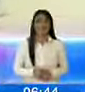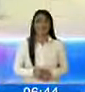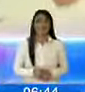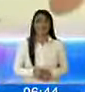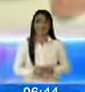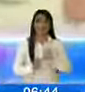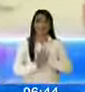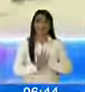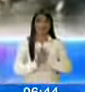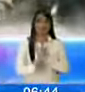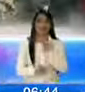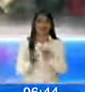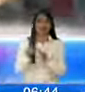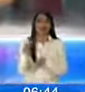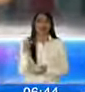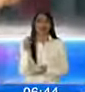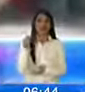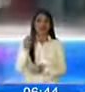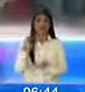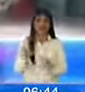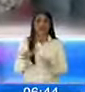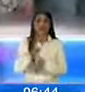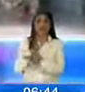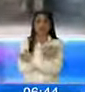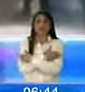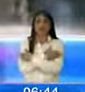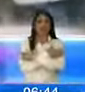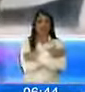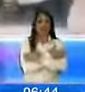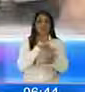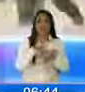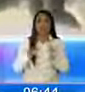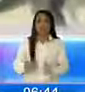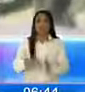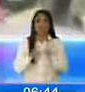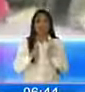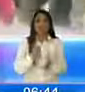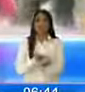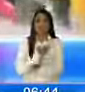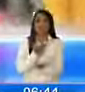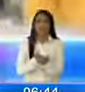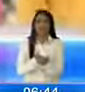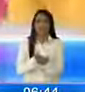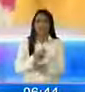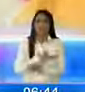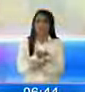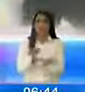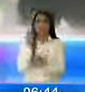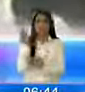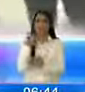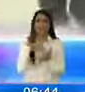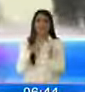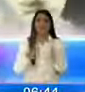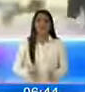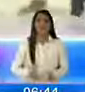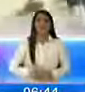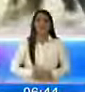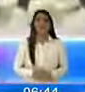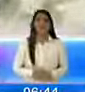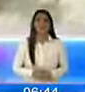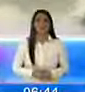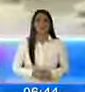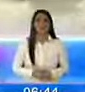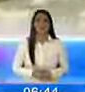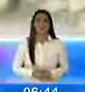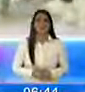acompañado de simpatizantes, saludaban a los estudiantes, quien con su propuesta era dirigida a los jóvenes estudiantes.